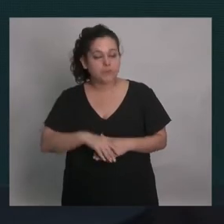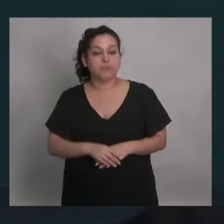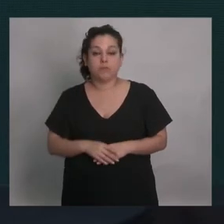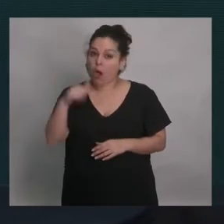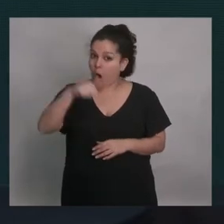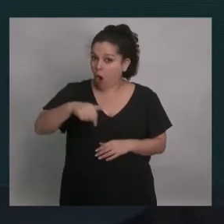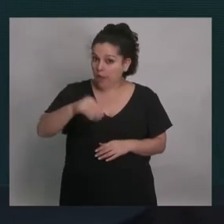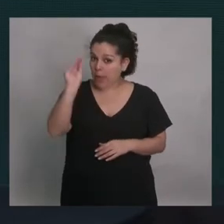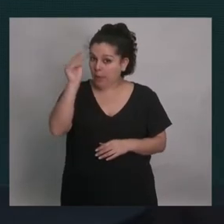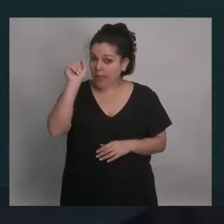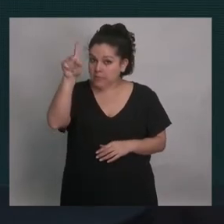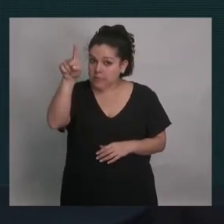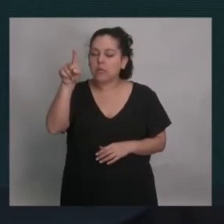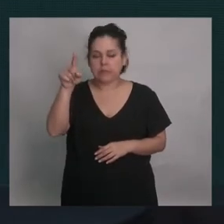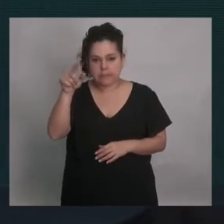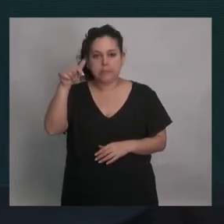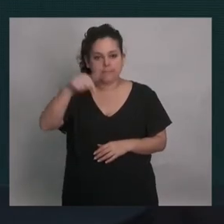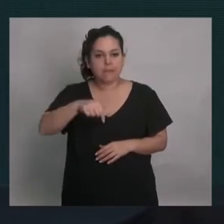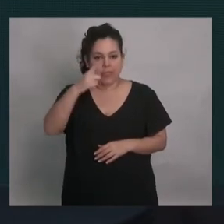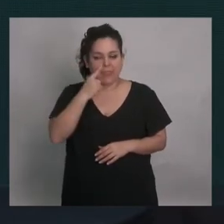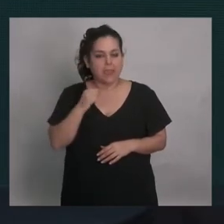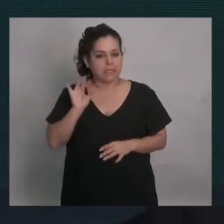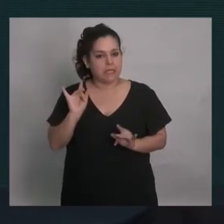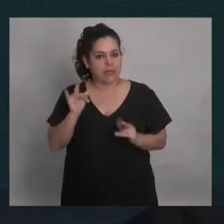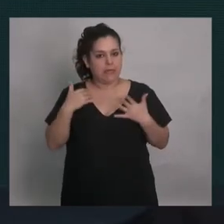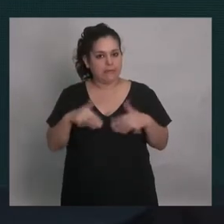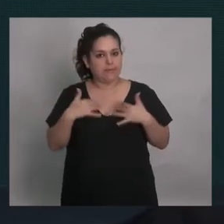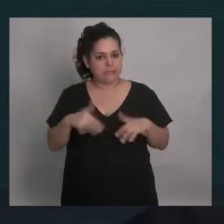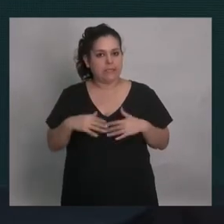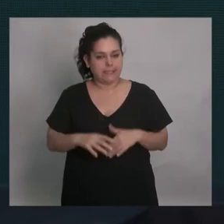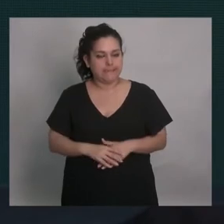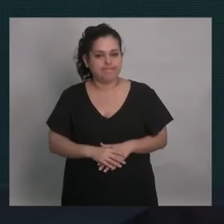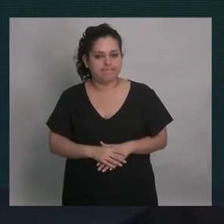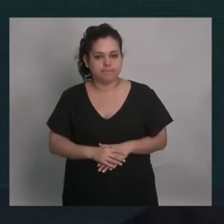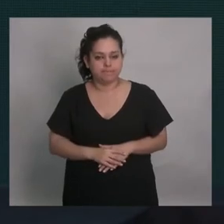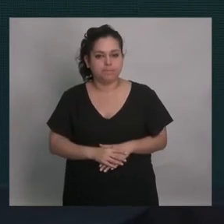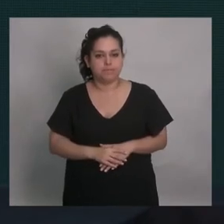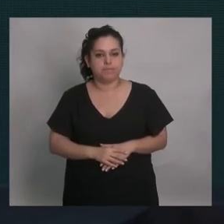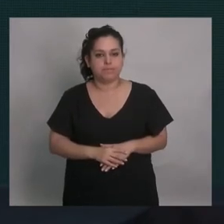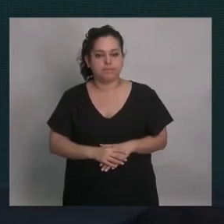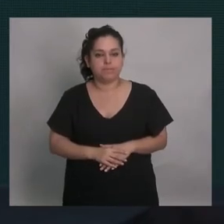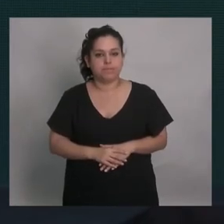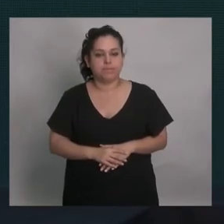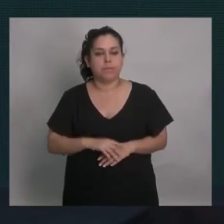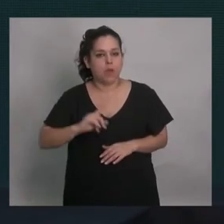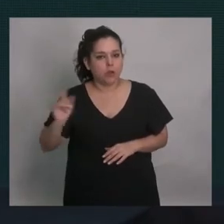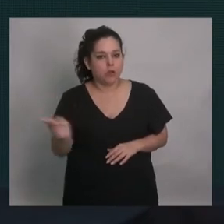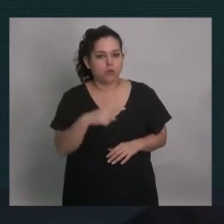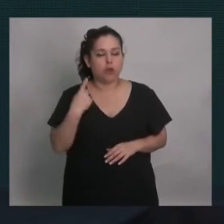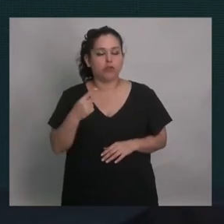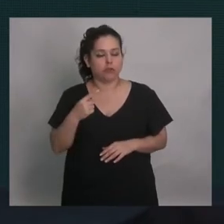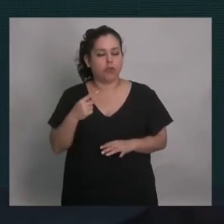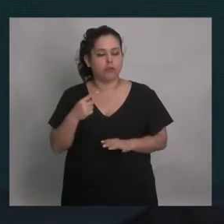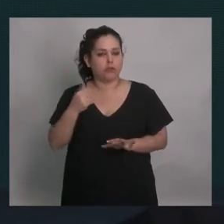nosotros vivíamos días muy difíciles nosotros tuvimos un impeachment y en